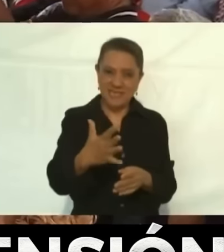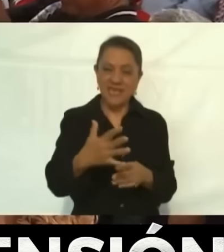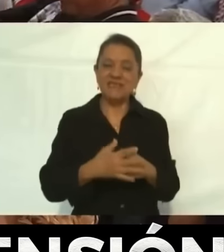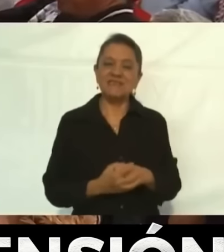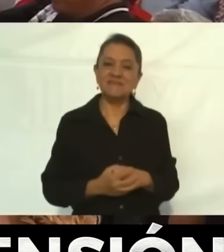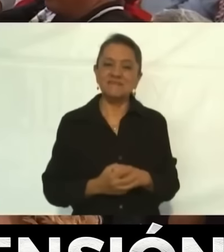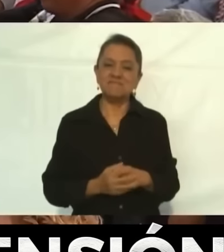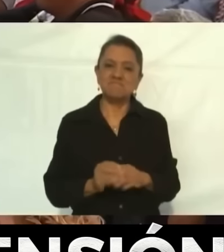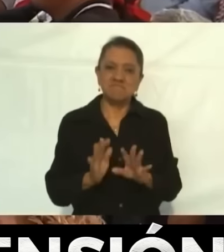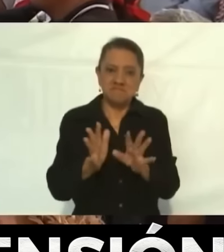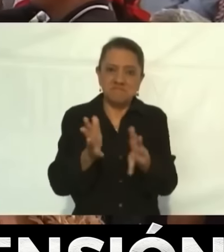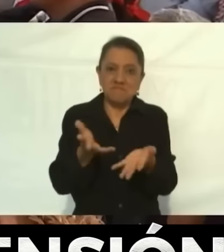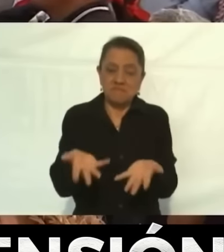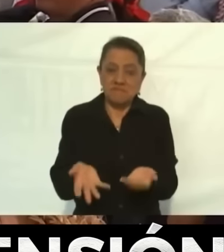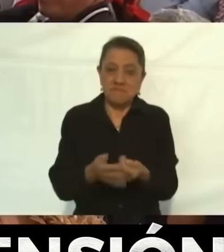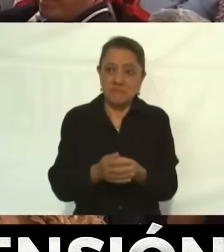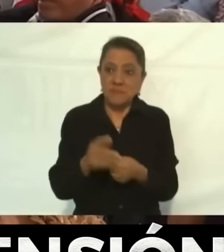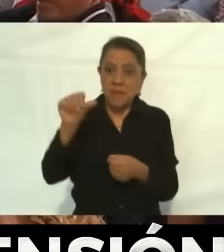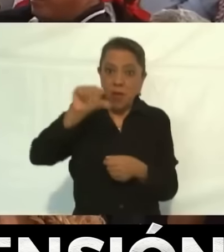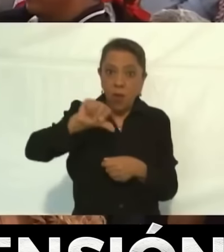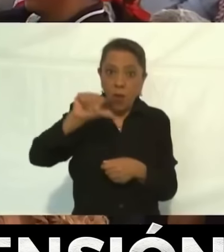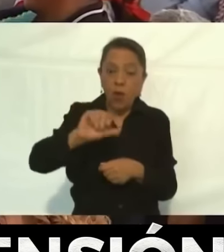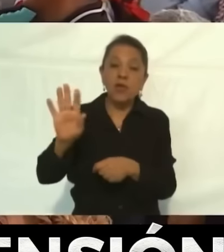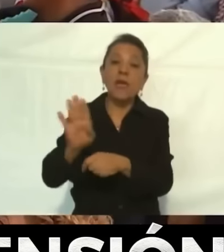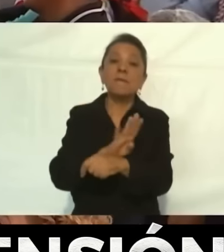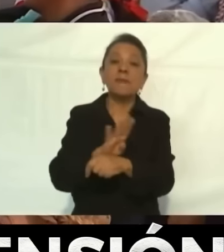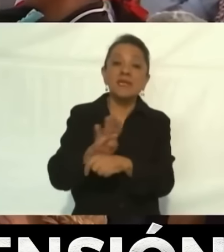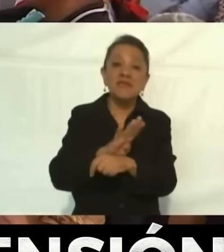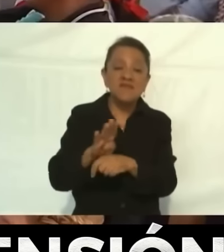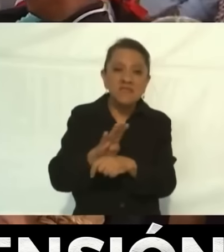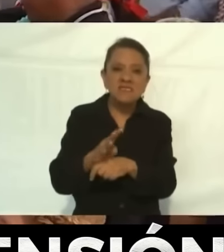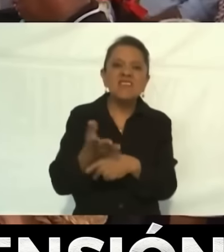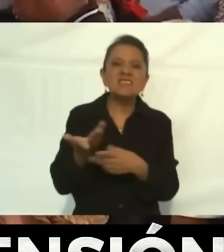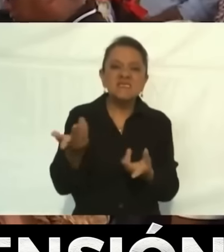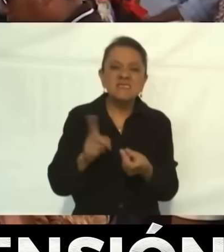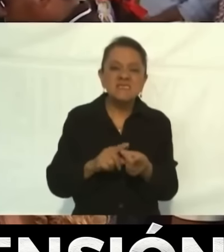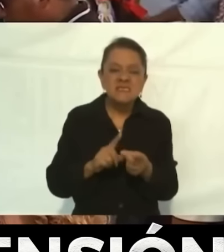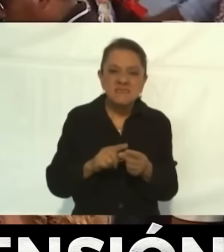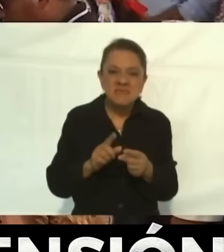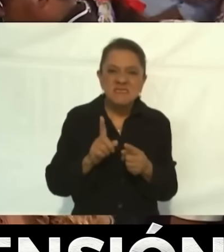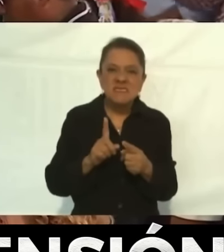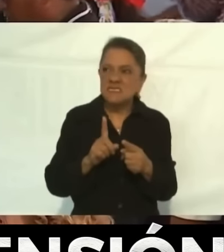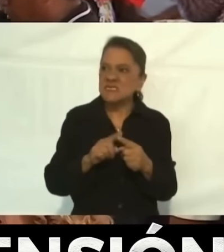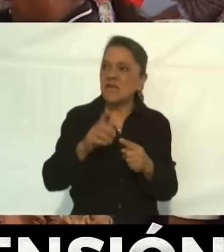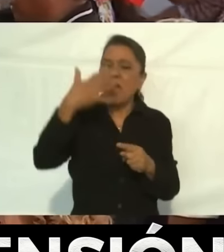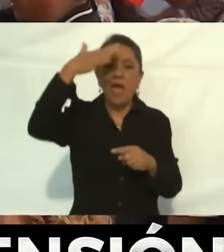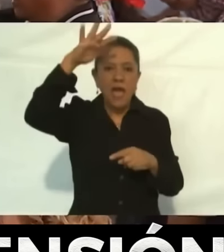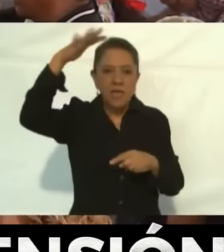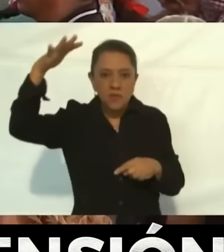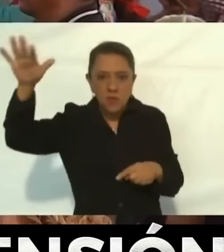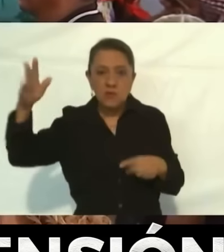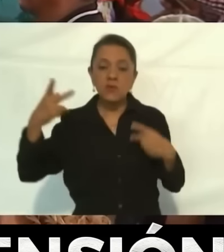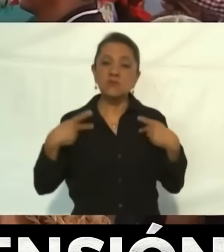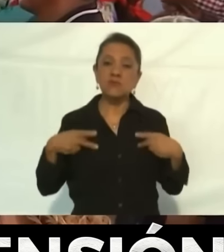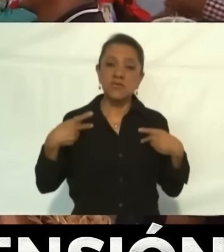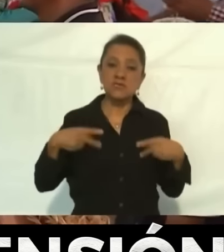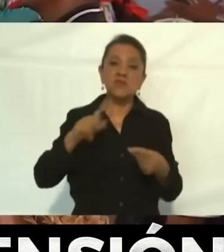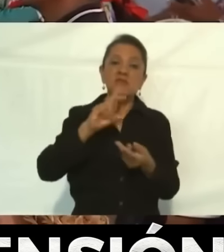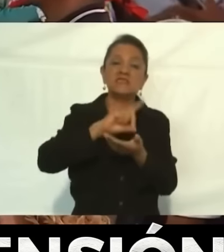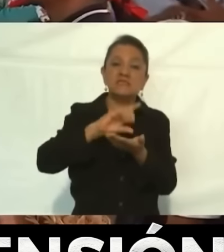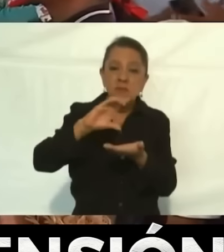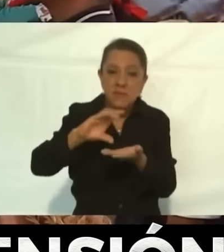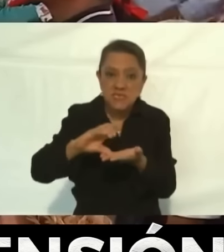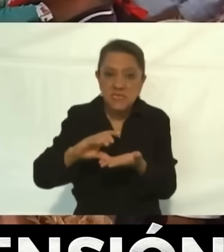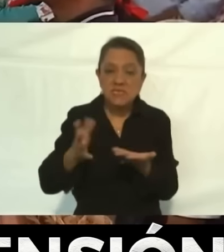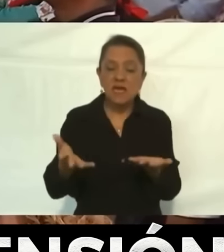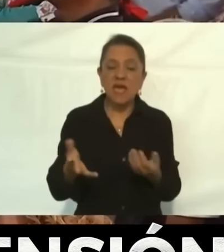que hoy benefician a los adultos mayores, a las personas con discapacidad, y